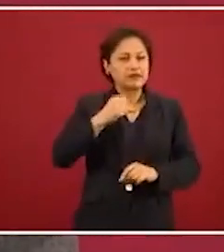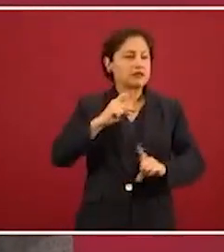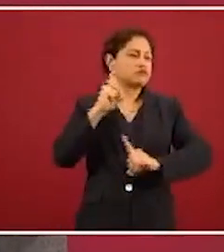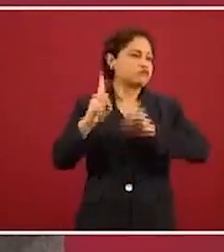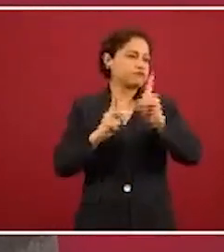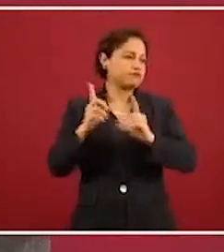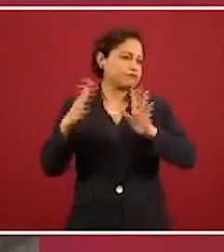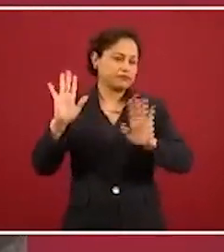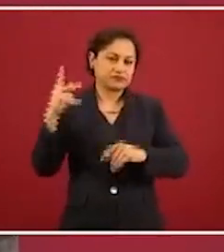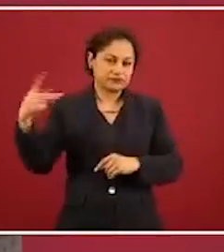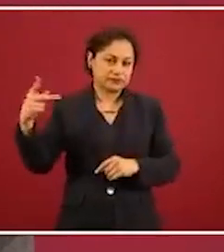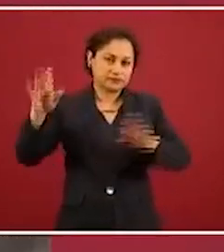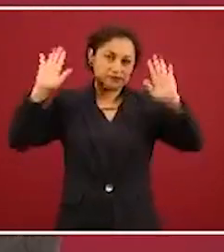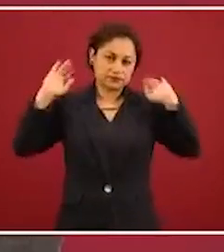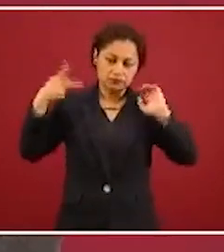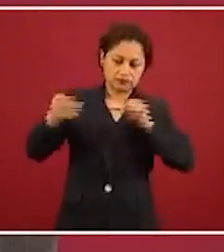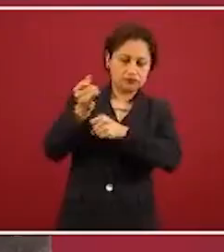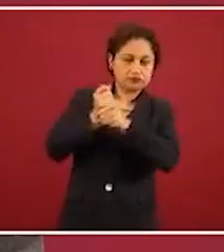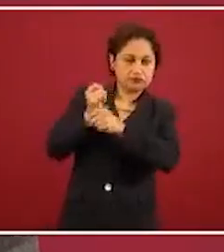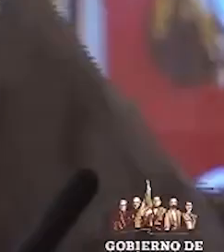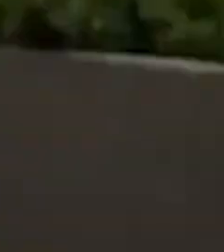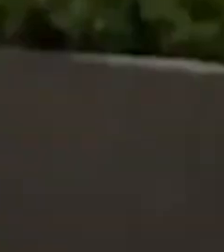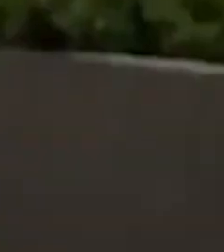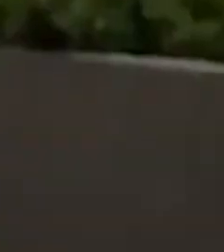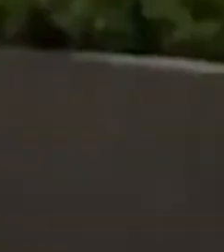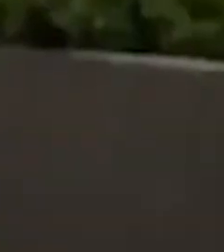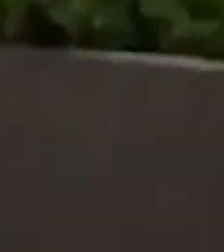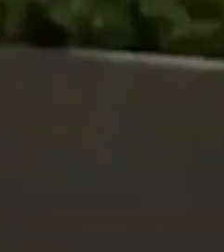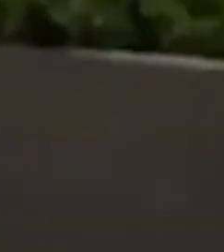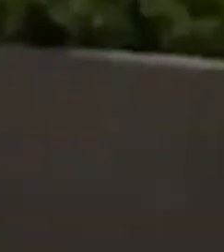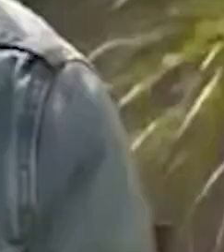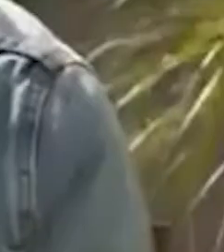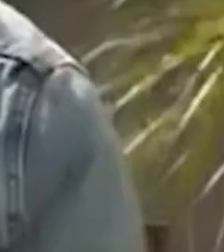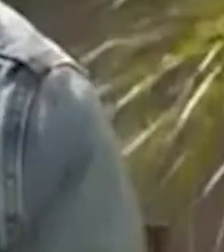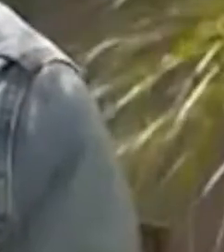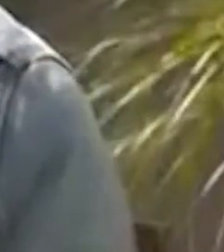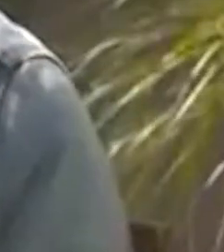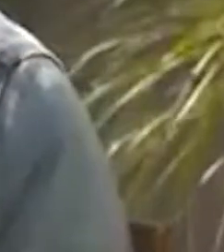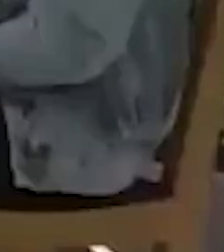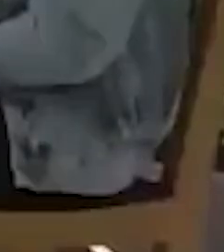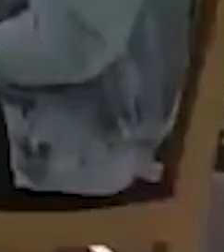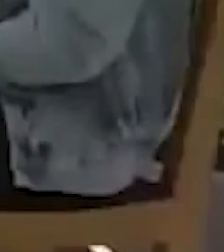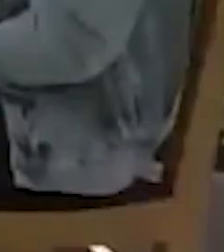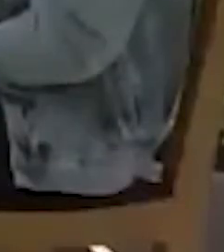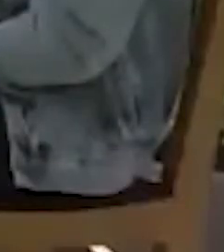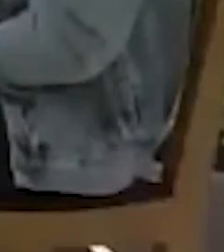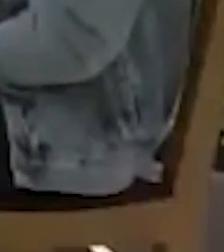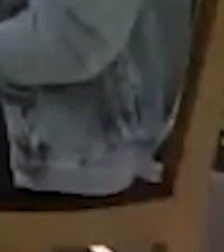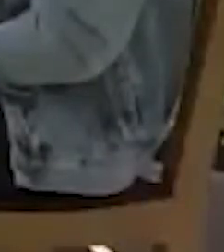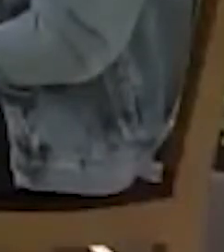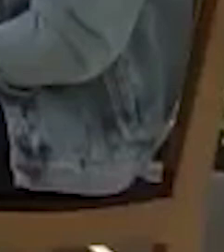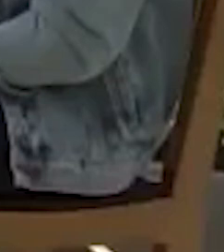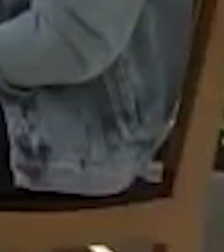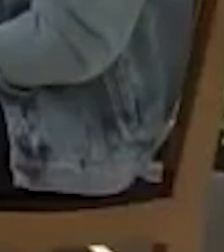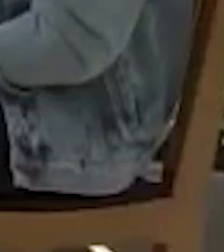un deportista, ahí se los dejo de tarea. ¿Cómo lo está haciendo López Obrador? Hay muchísimo más que